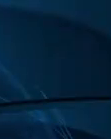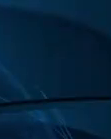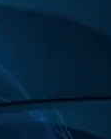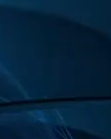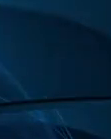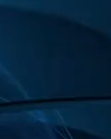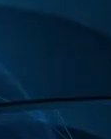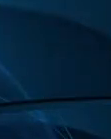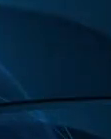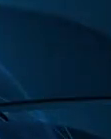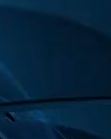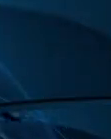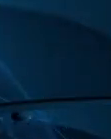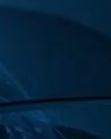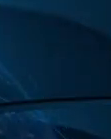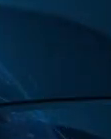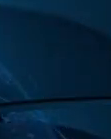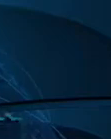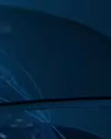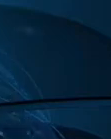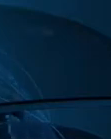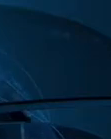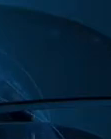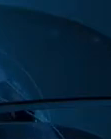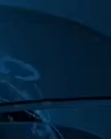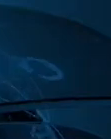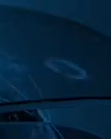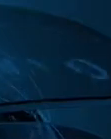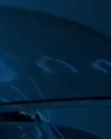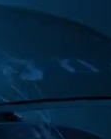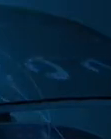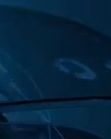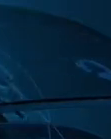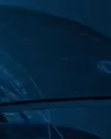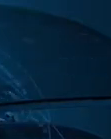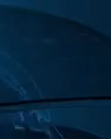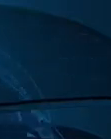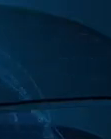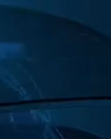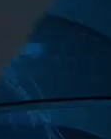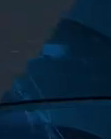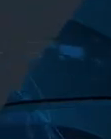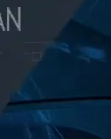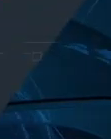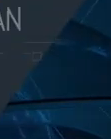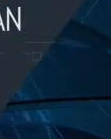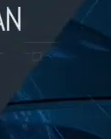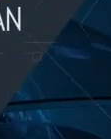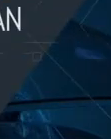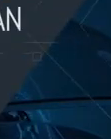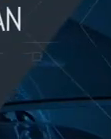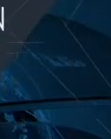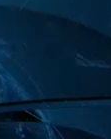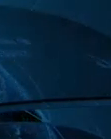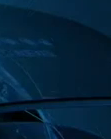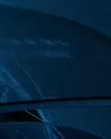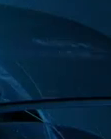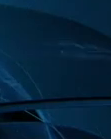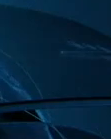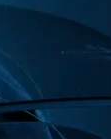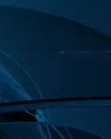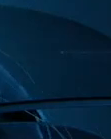en una verdadera coladera. Una coladera. No se vale, ¿sabes qué? Con la afición que está ya en los Estados Unidos y que están esperando un espectáculo, jugar